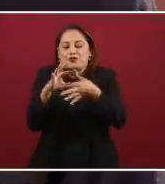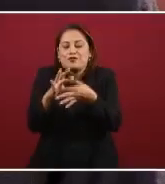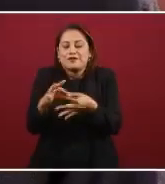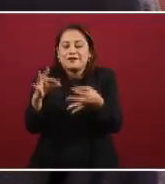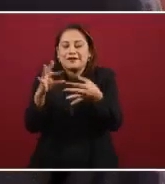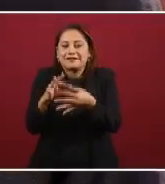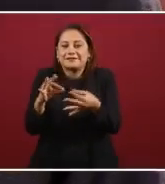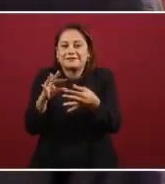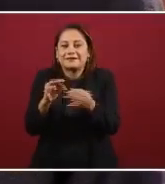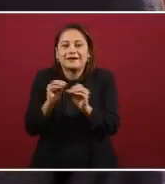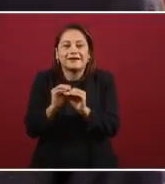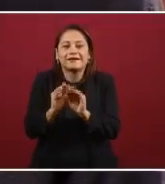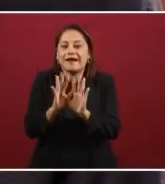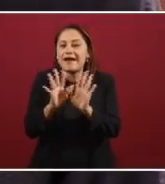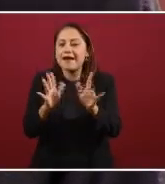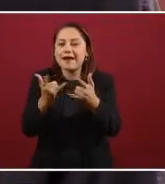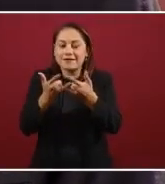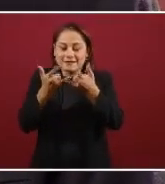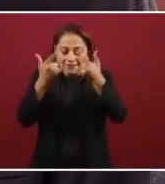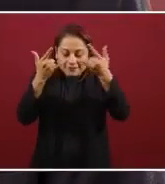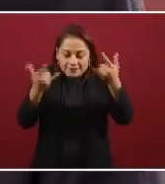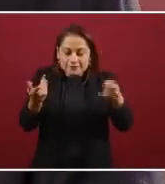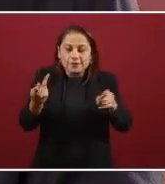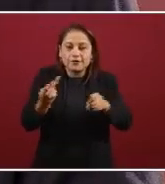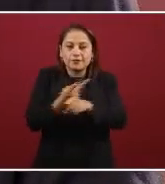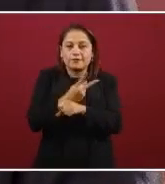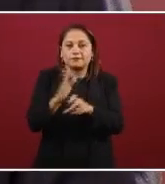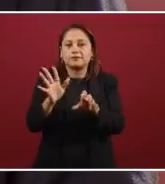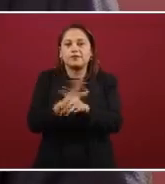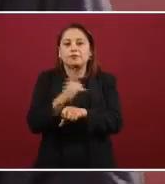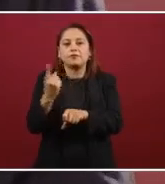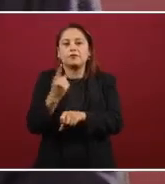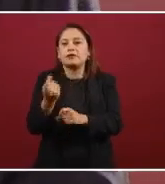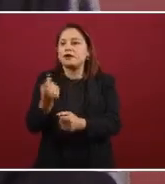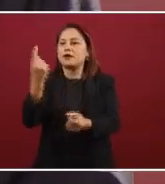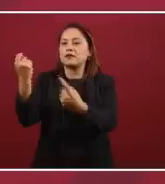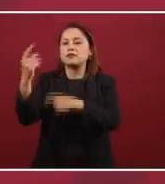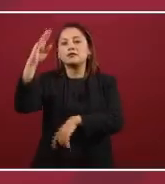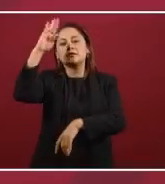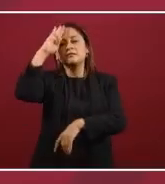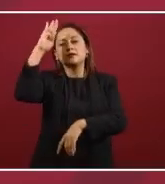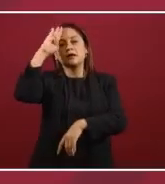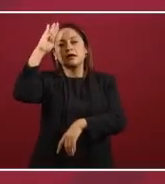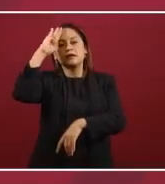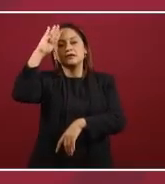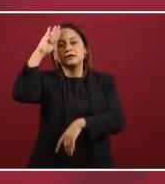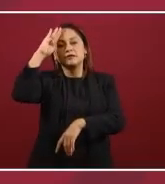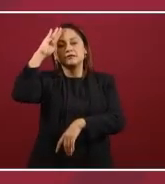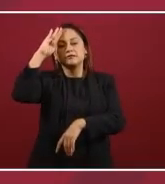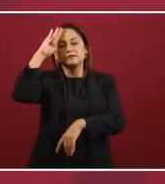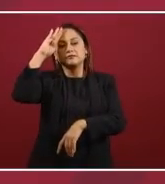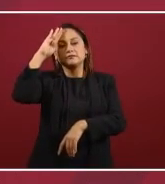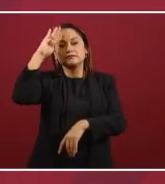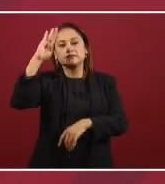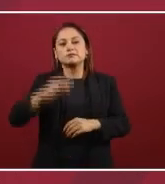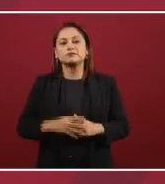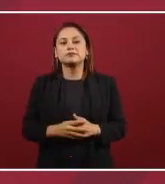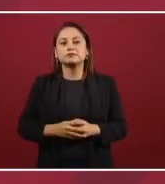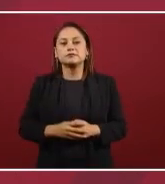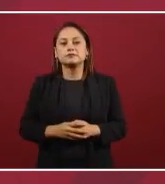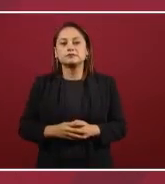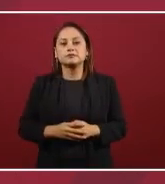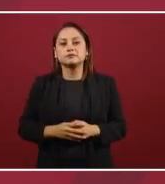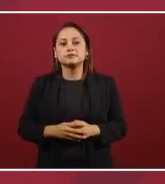se vaya a pensar de que hay interés en